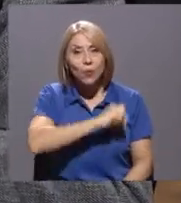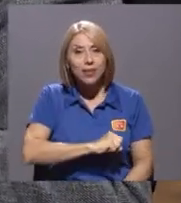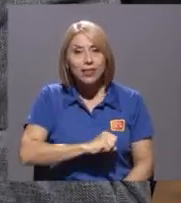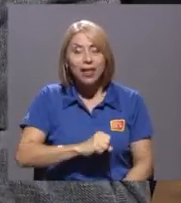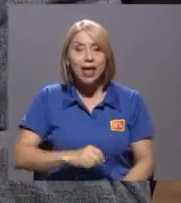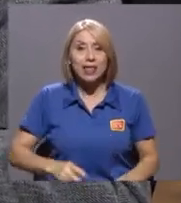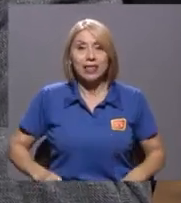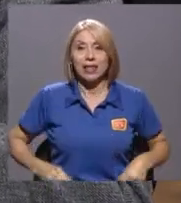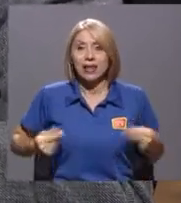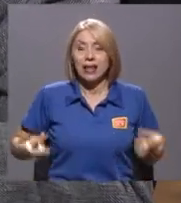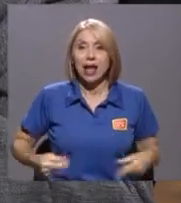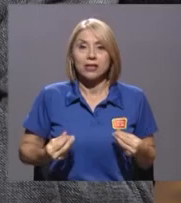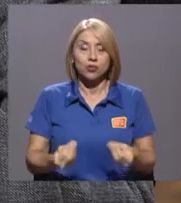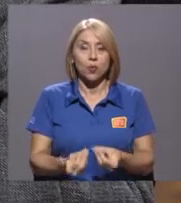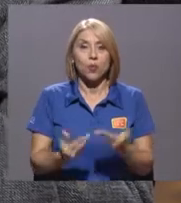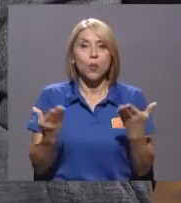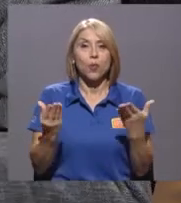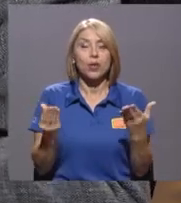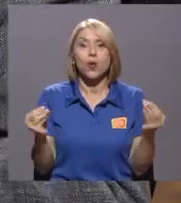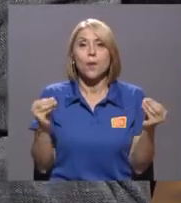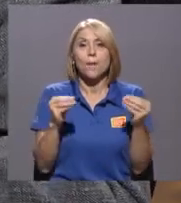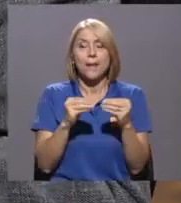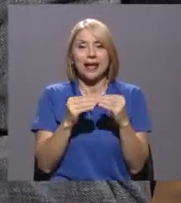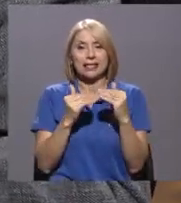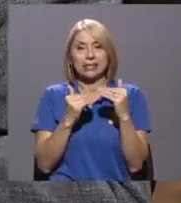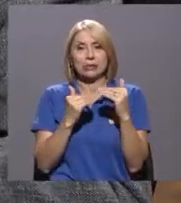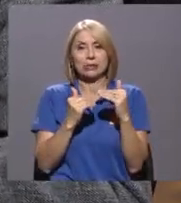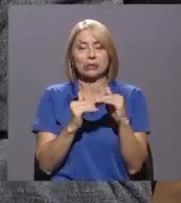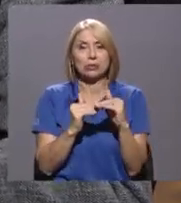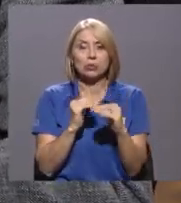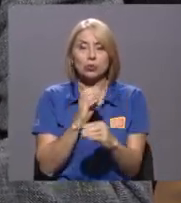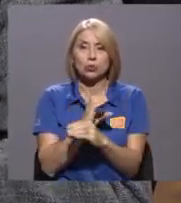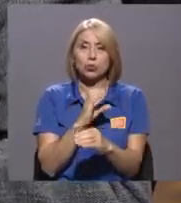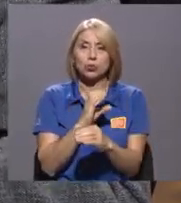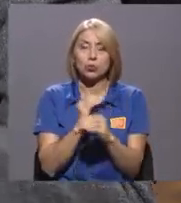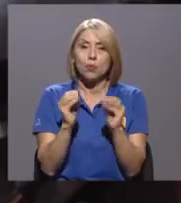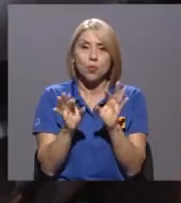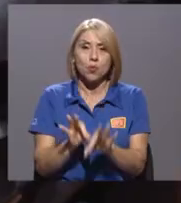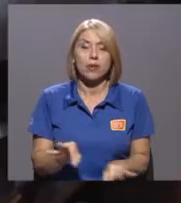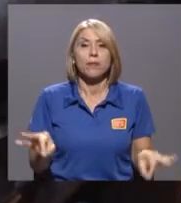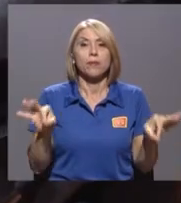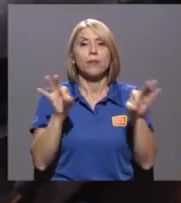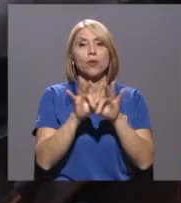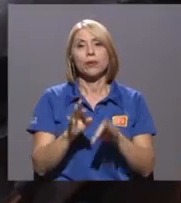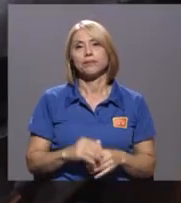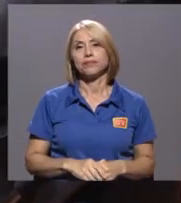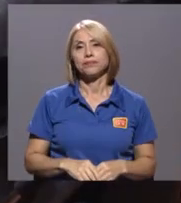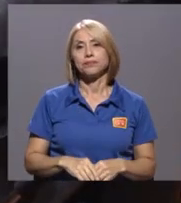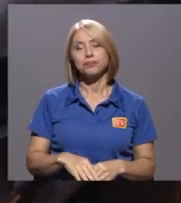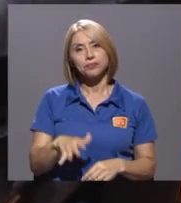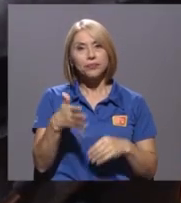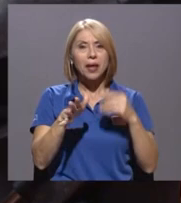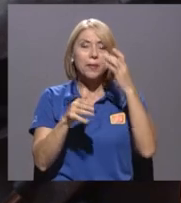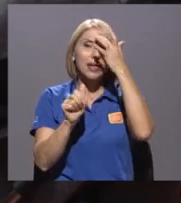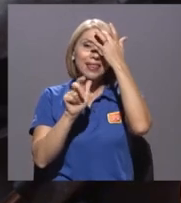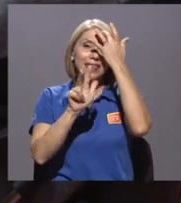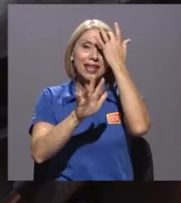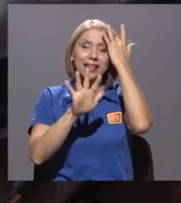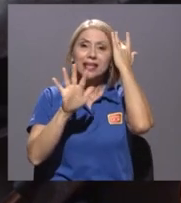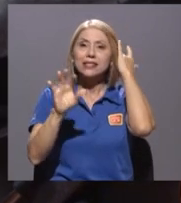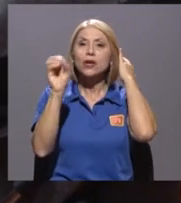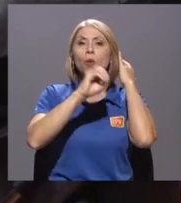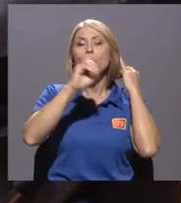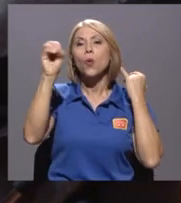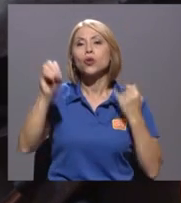social muy fuerte muy importante alrededor de un 35 por ciento